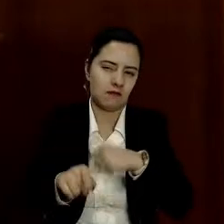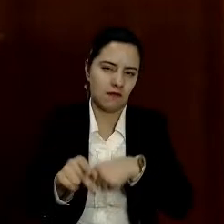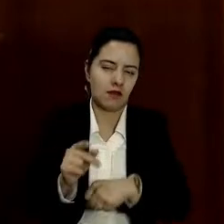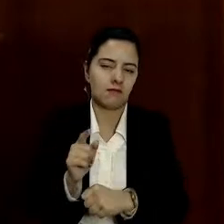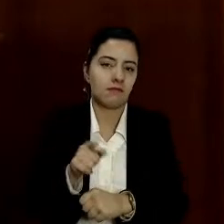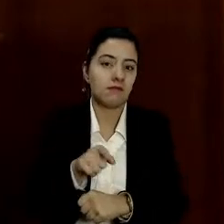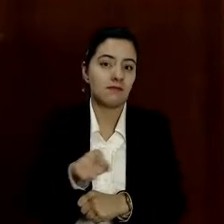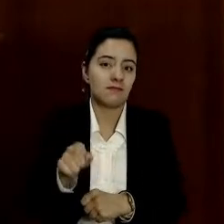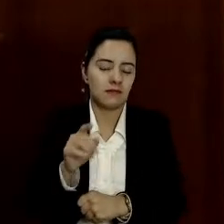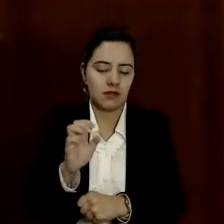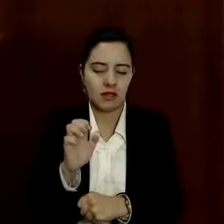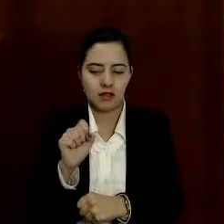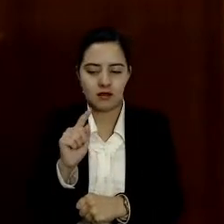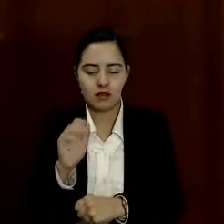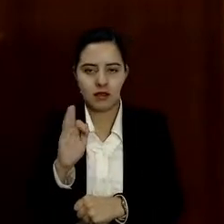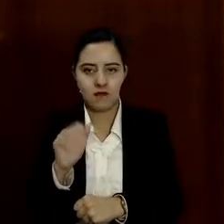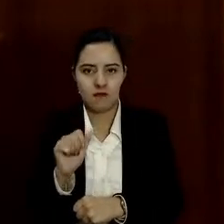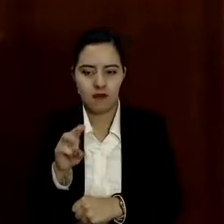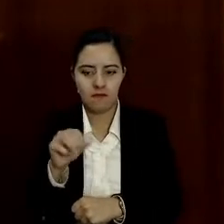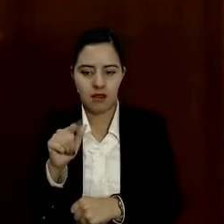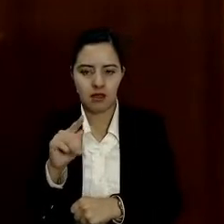la siguiente